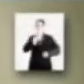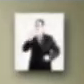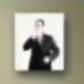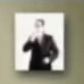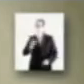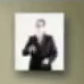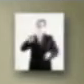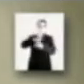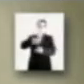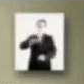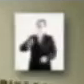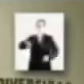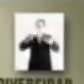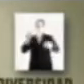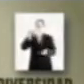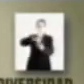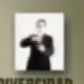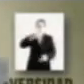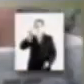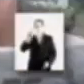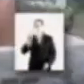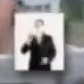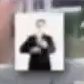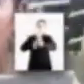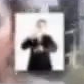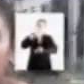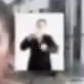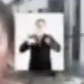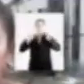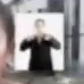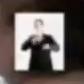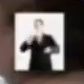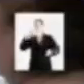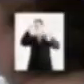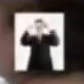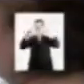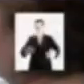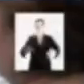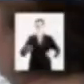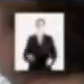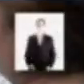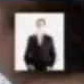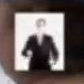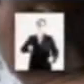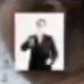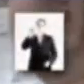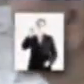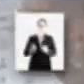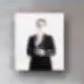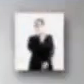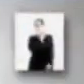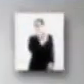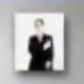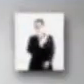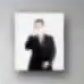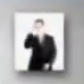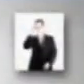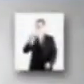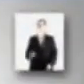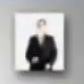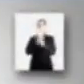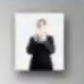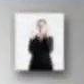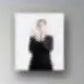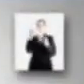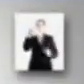con la manera como este gobierno ha malogrado por segunda vez posibilidades mínimas de elegir mejor